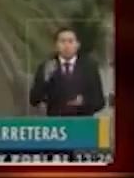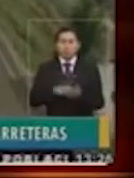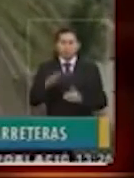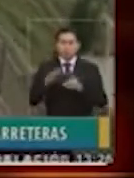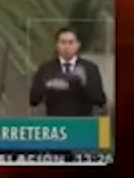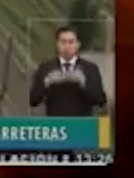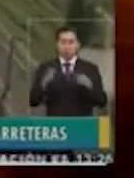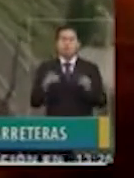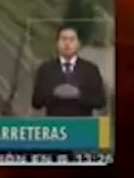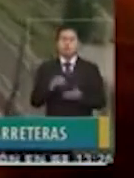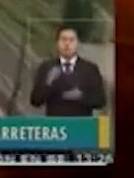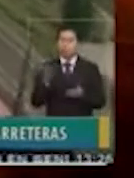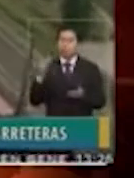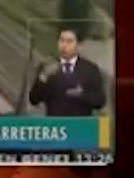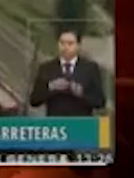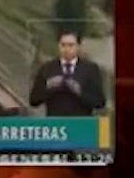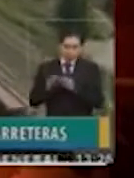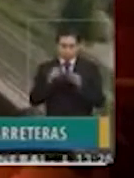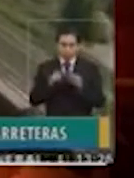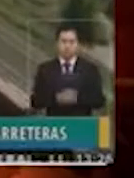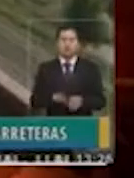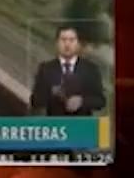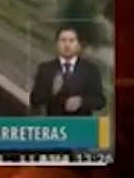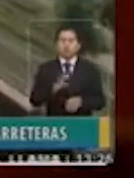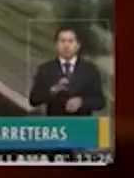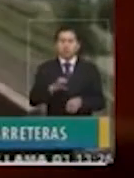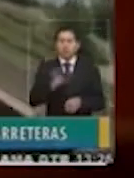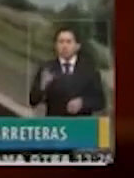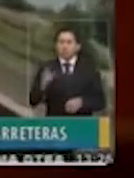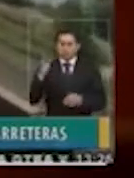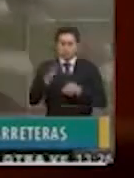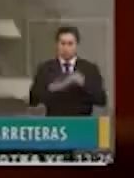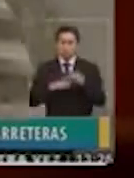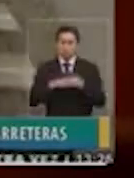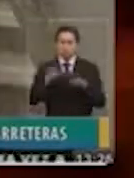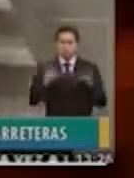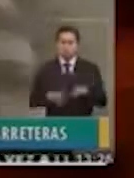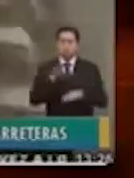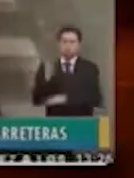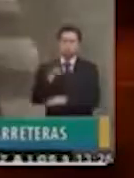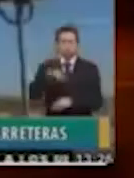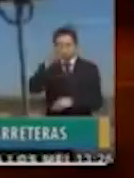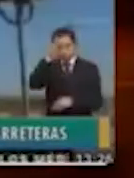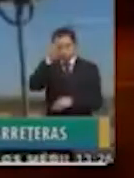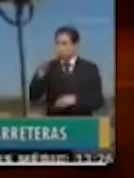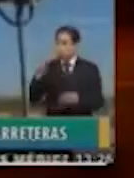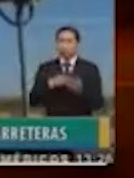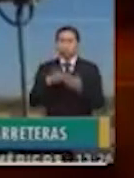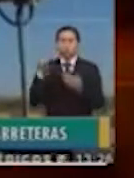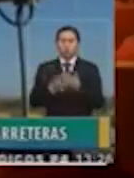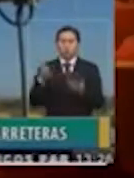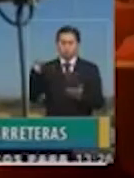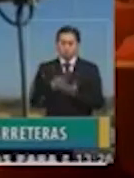pueblos. Canciller, a ver, el departamento de Oruro se ha visto preocupado y también feliz a la vez,